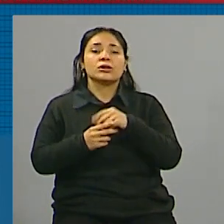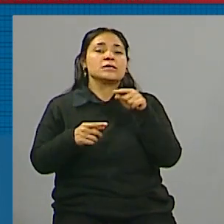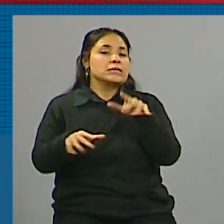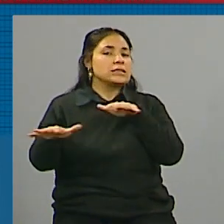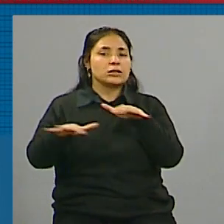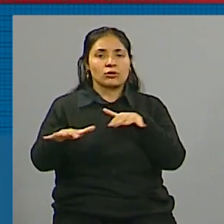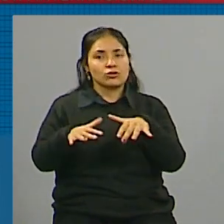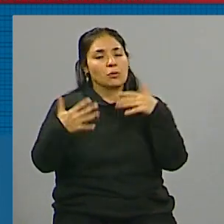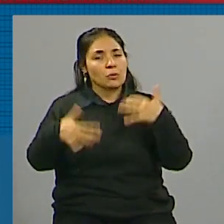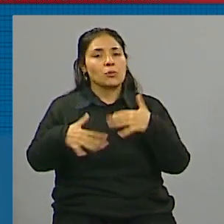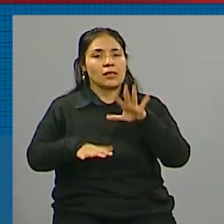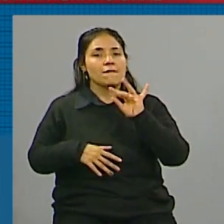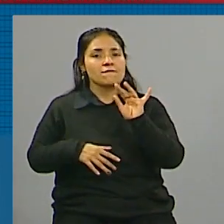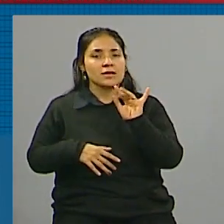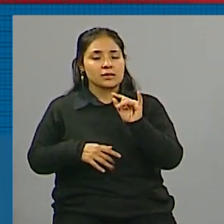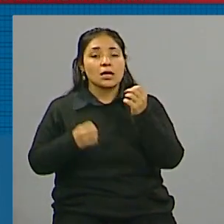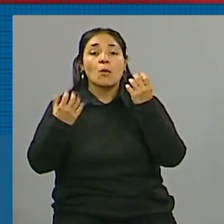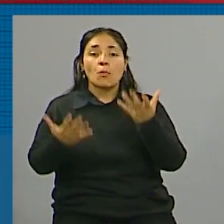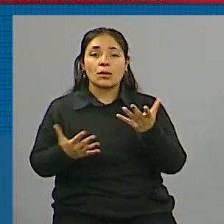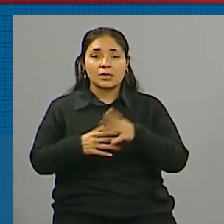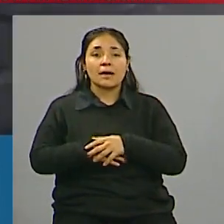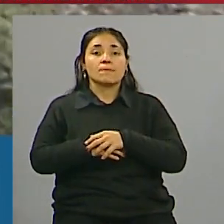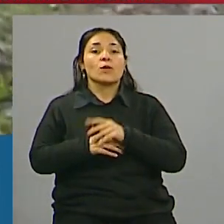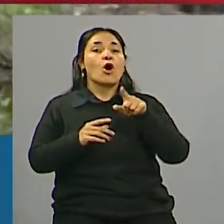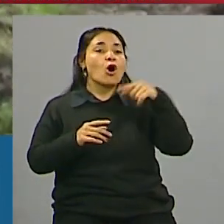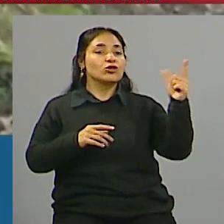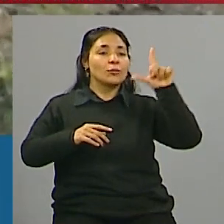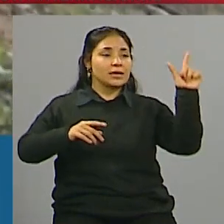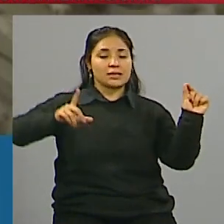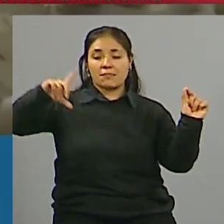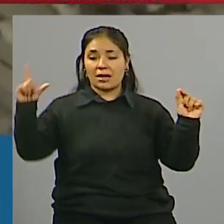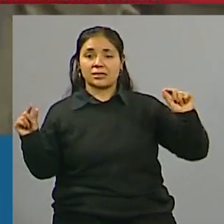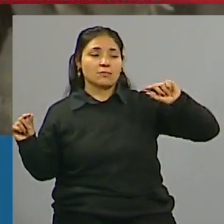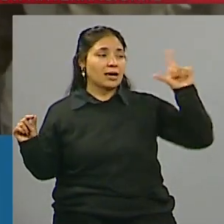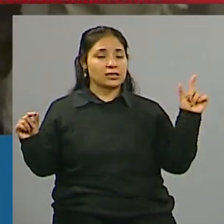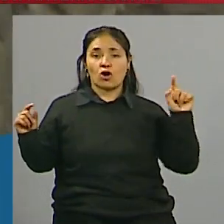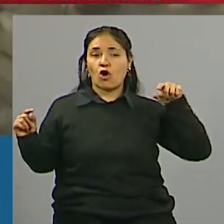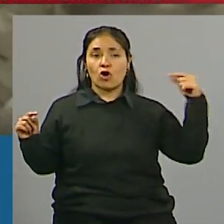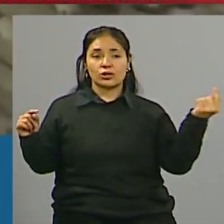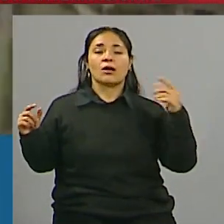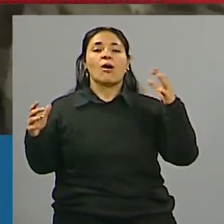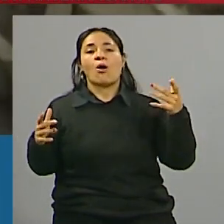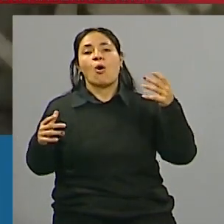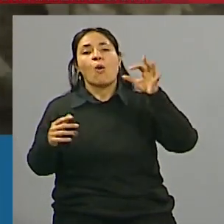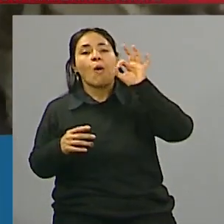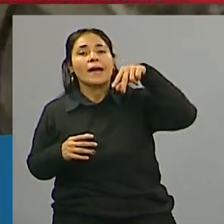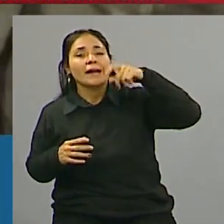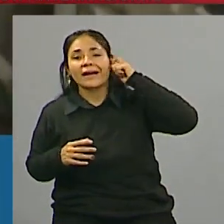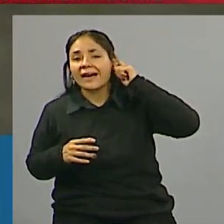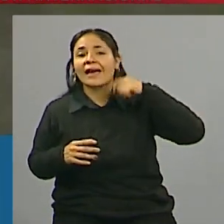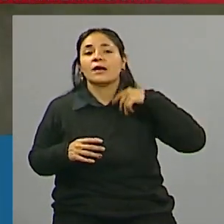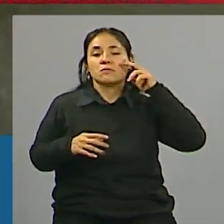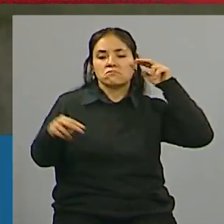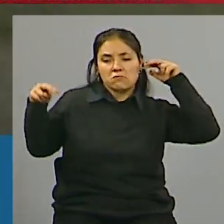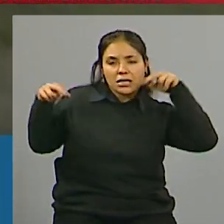gran complejidad, sobre todo porque existen actores externos, o sea, países, ONG, organizaciones que evalúan